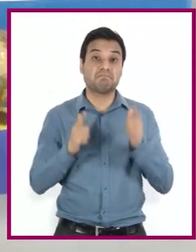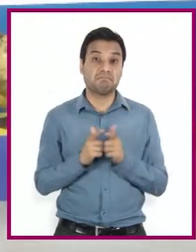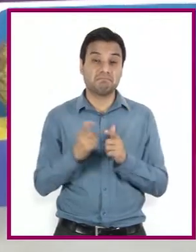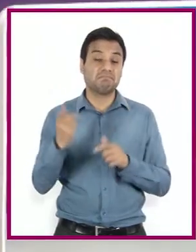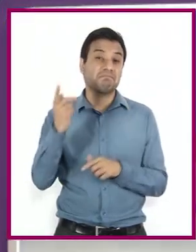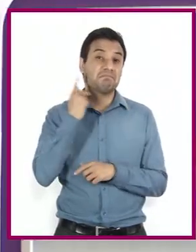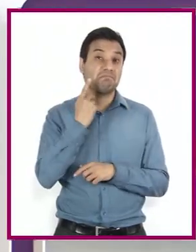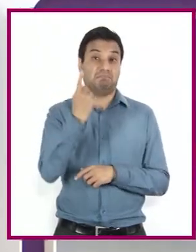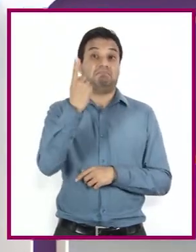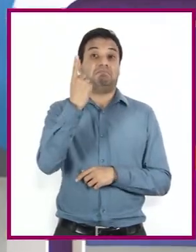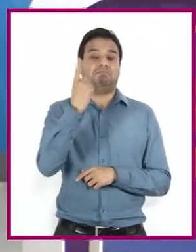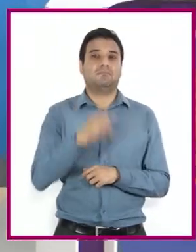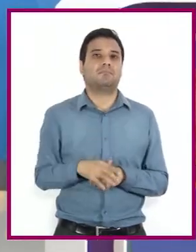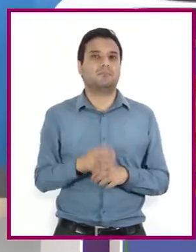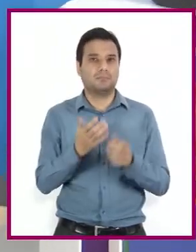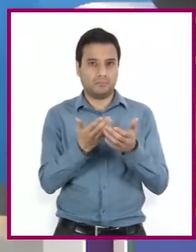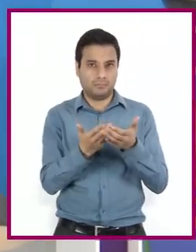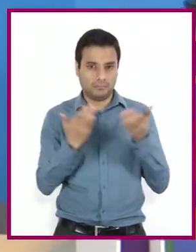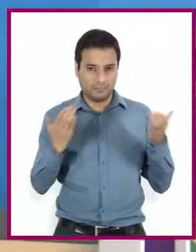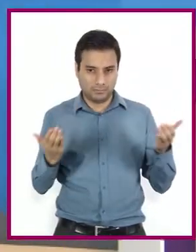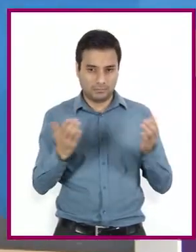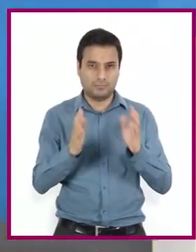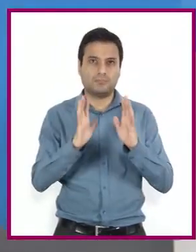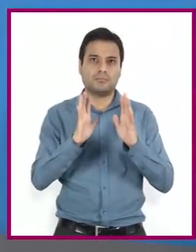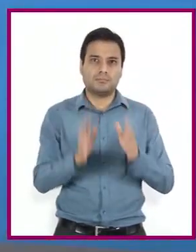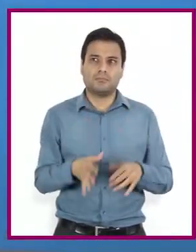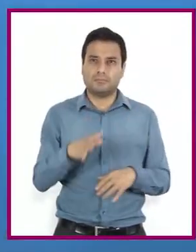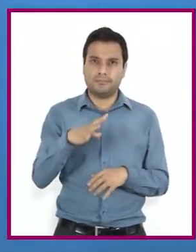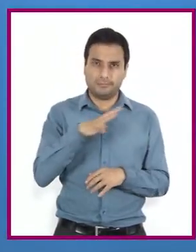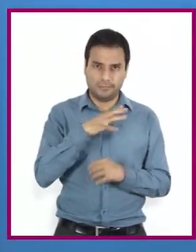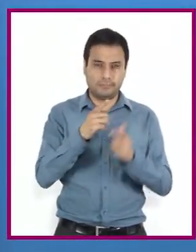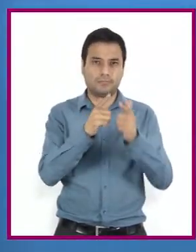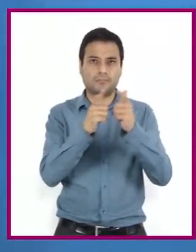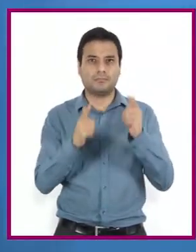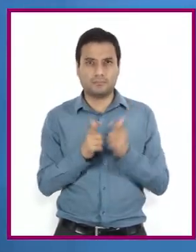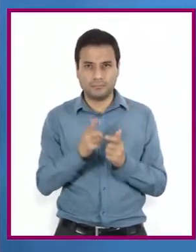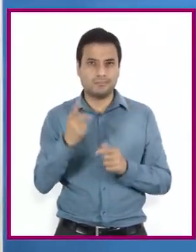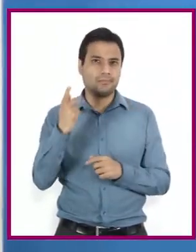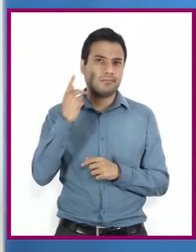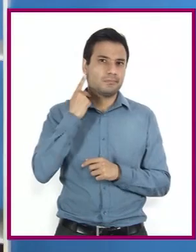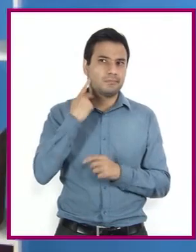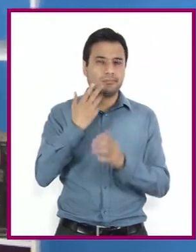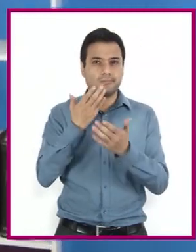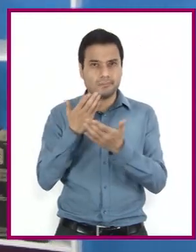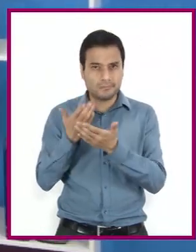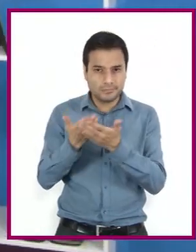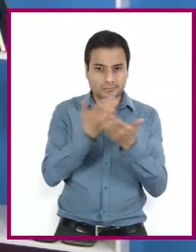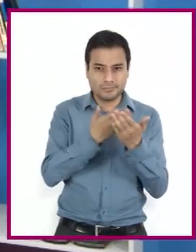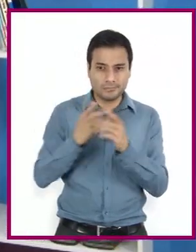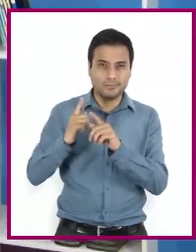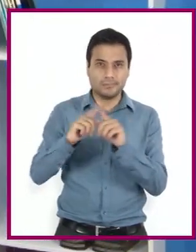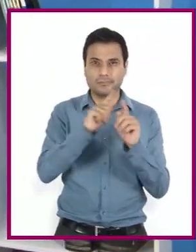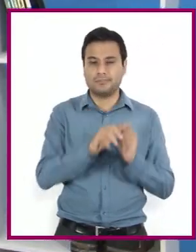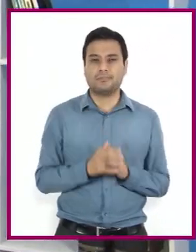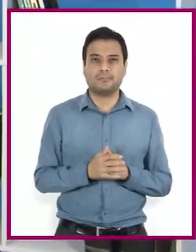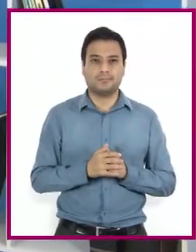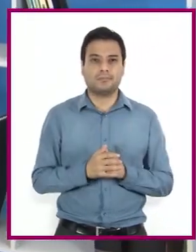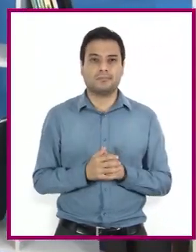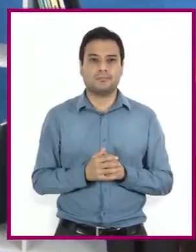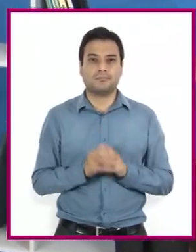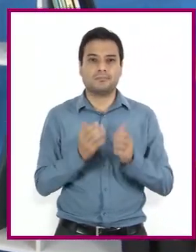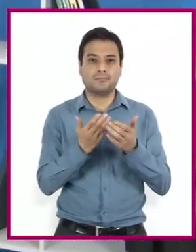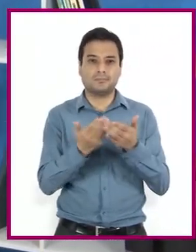único a uno donde coexiste una diversidad de propuestas políticas. Ahora es momento